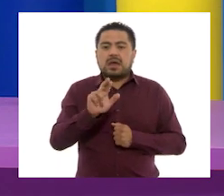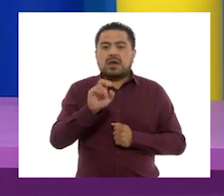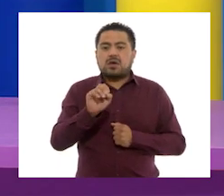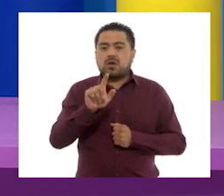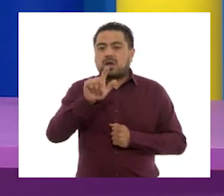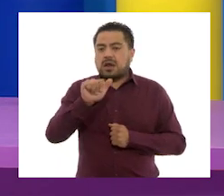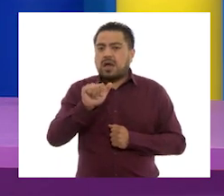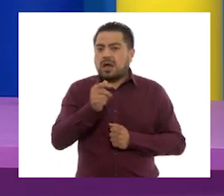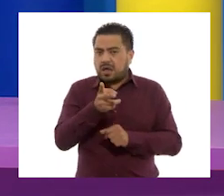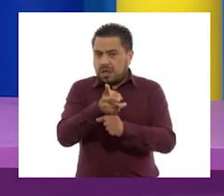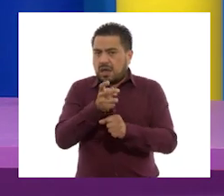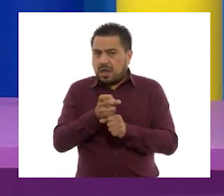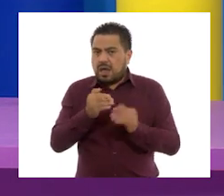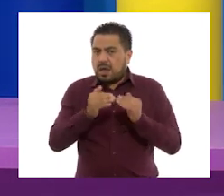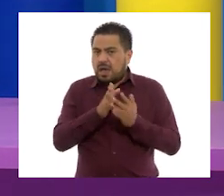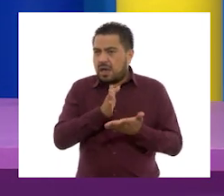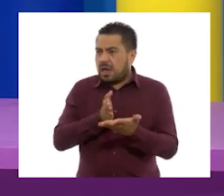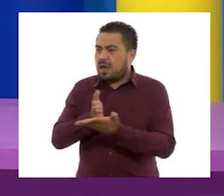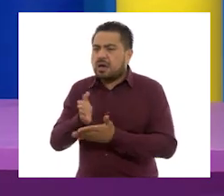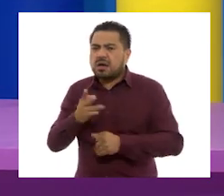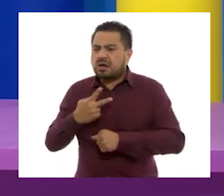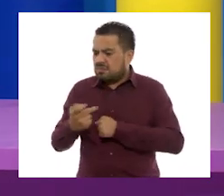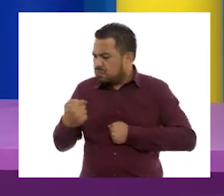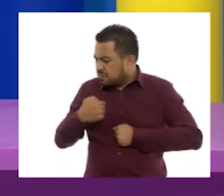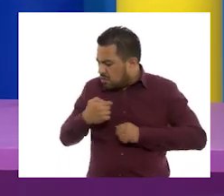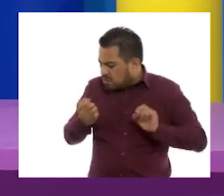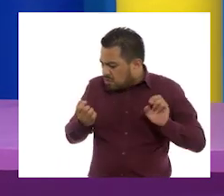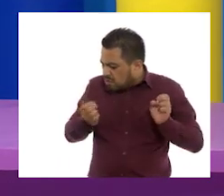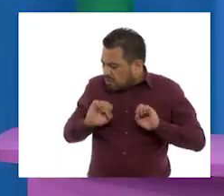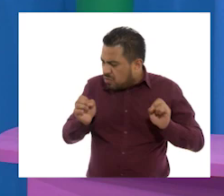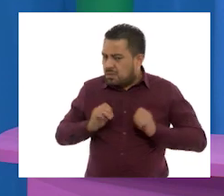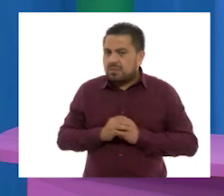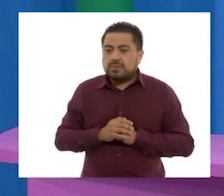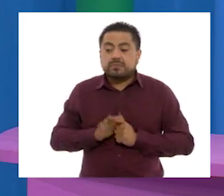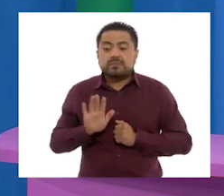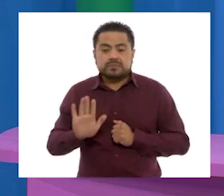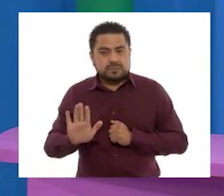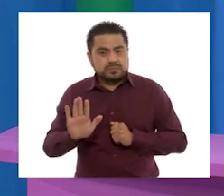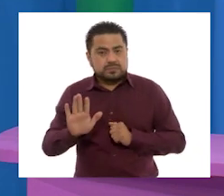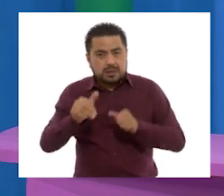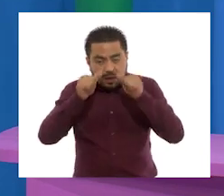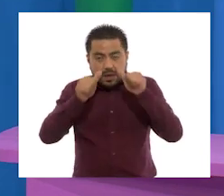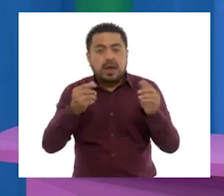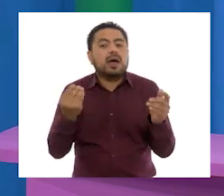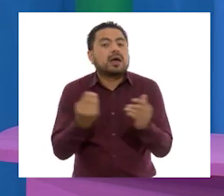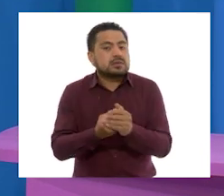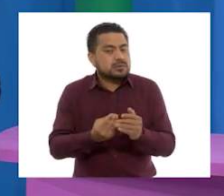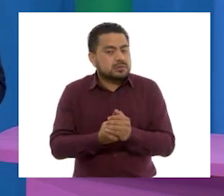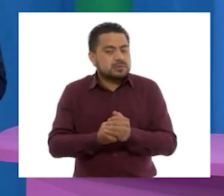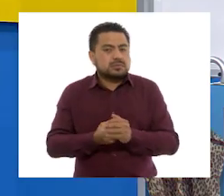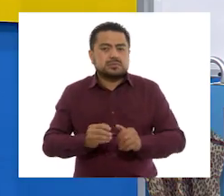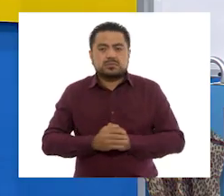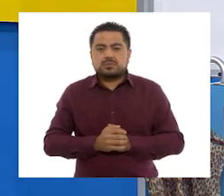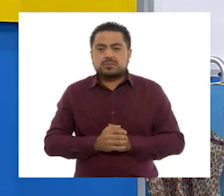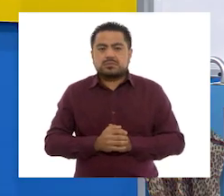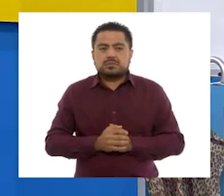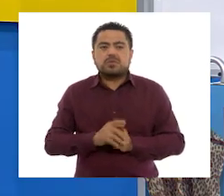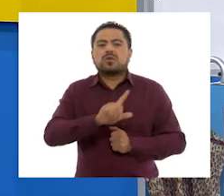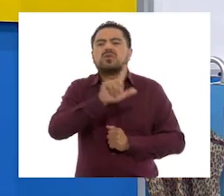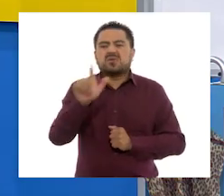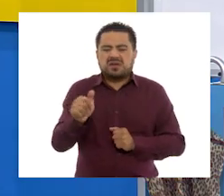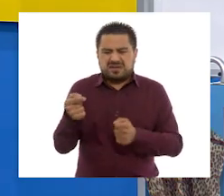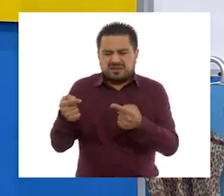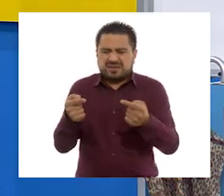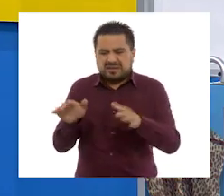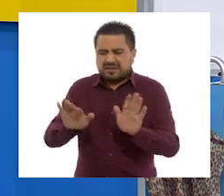a su jardín. ¿Y por qué a mí no? Ey, Raulito, concentrémonos en la clase, por favor. Sí, luego